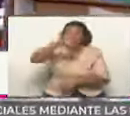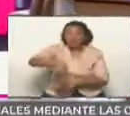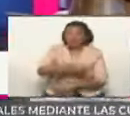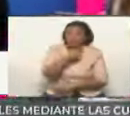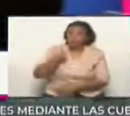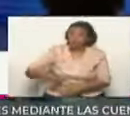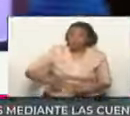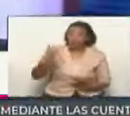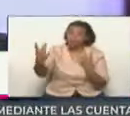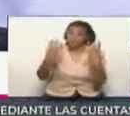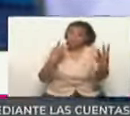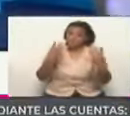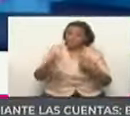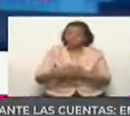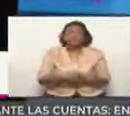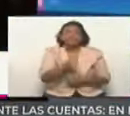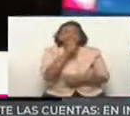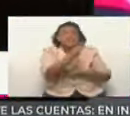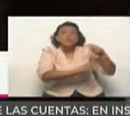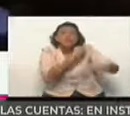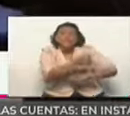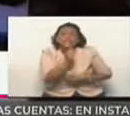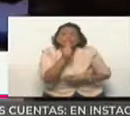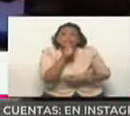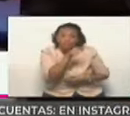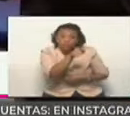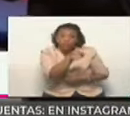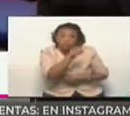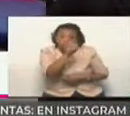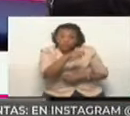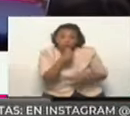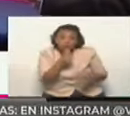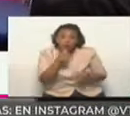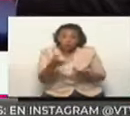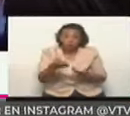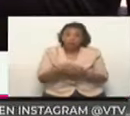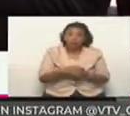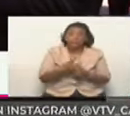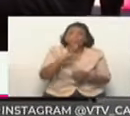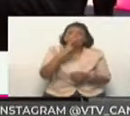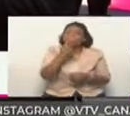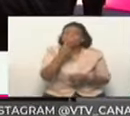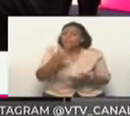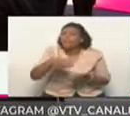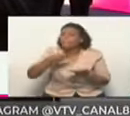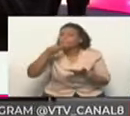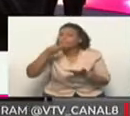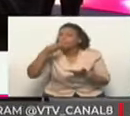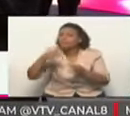la exportación. ¿Quién produce esto? ¿Ustedes? ¿No? Mira, vamos a ver.